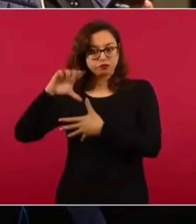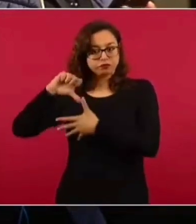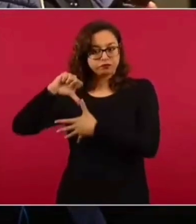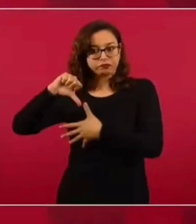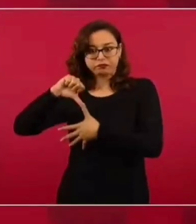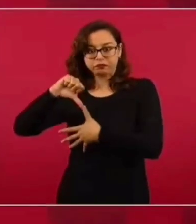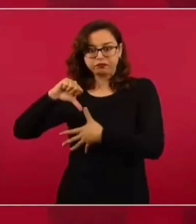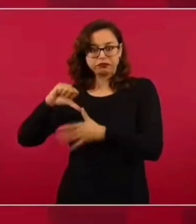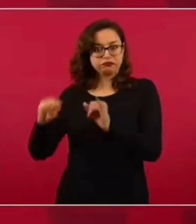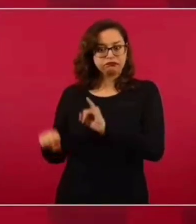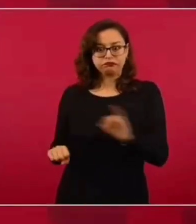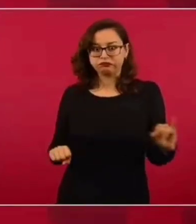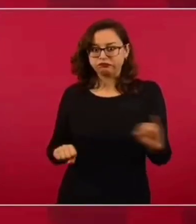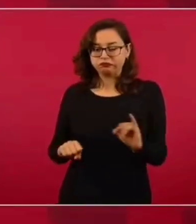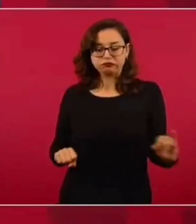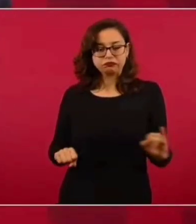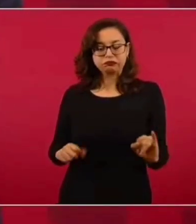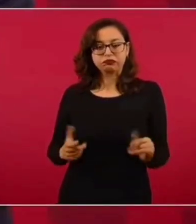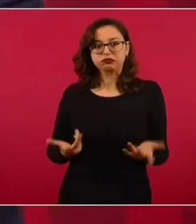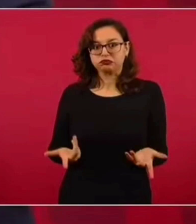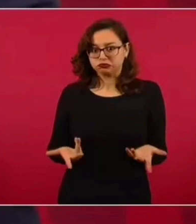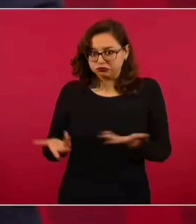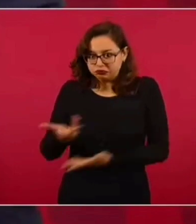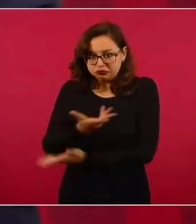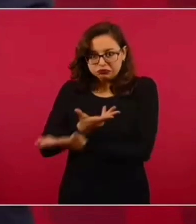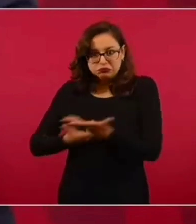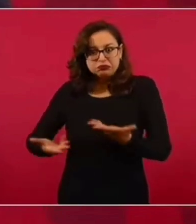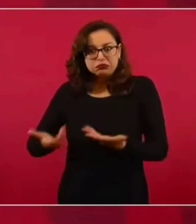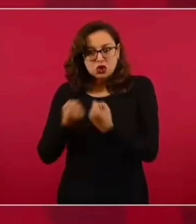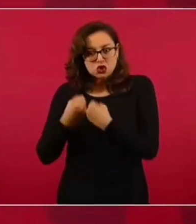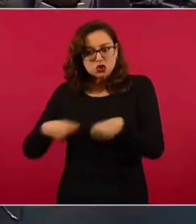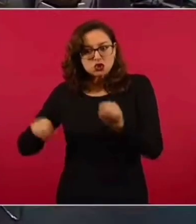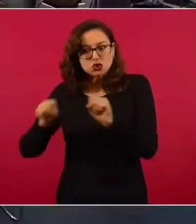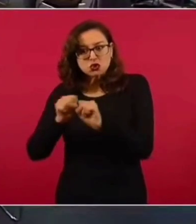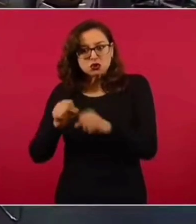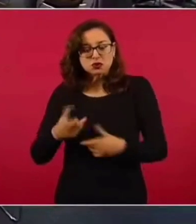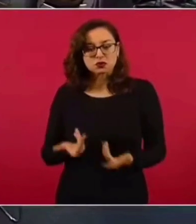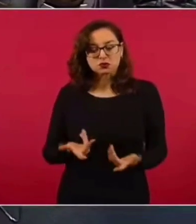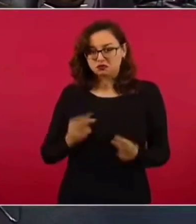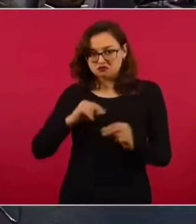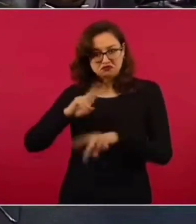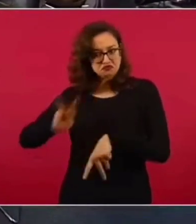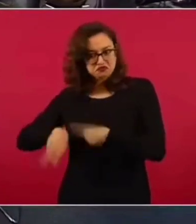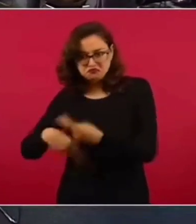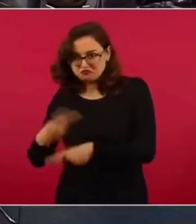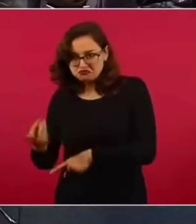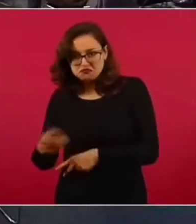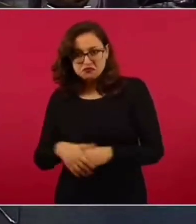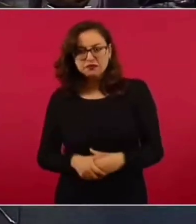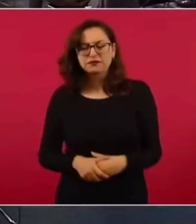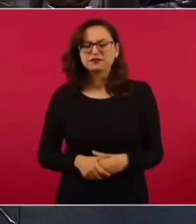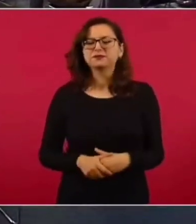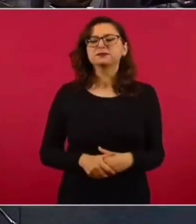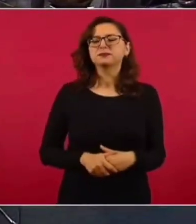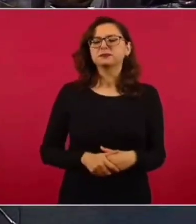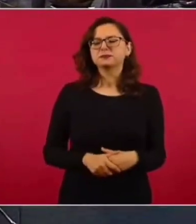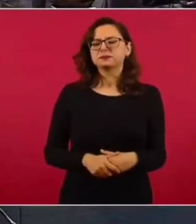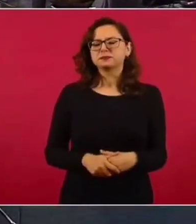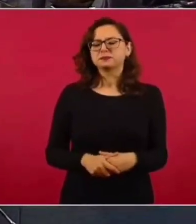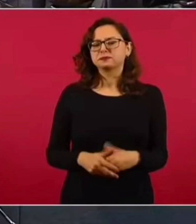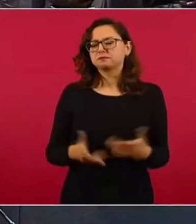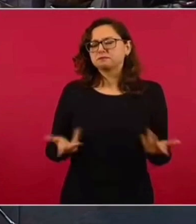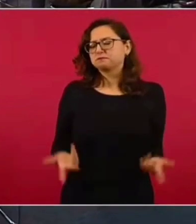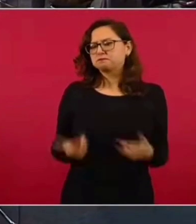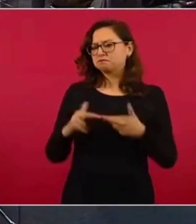presidente. Tenemos muy buenas relaciones, muy buenas relaciones con todos los